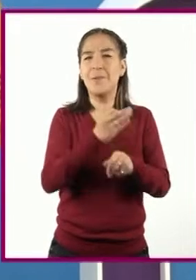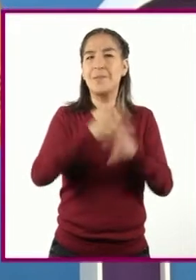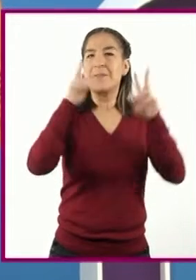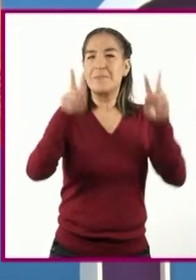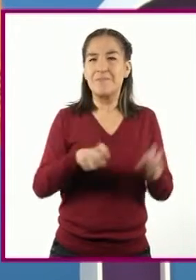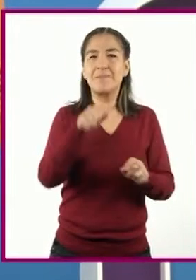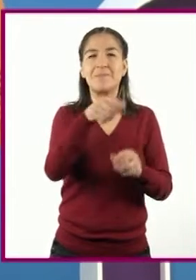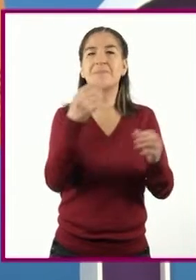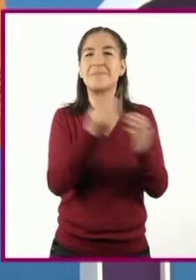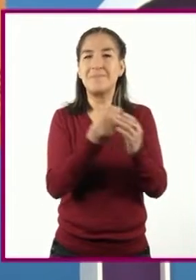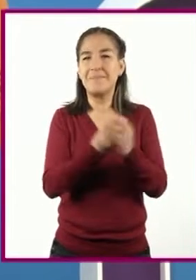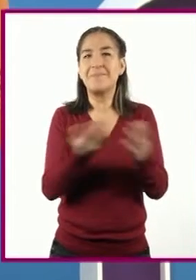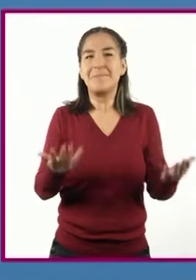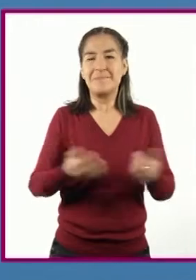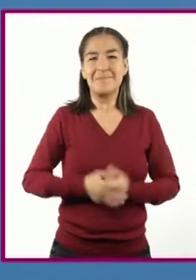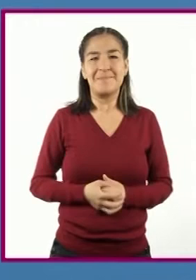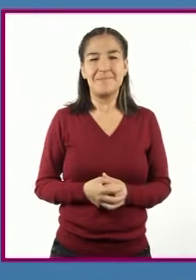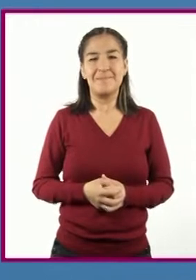a desarrollar en la sesión?